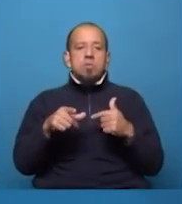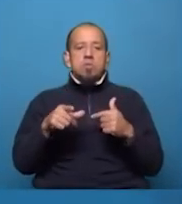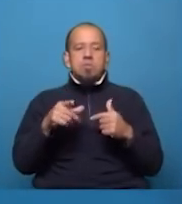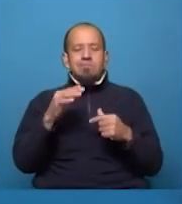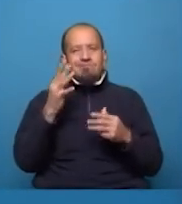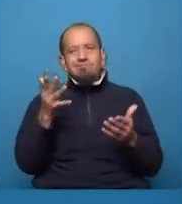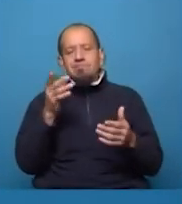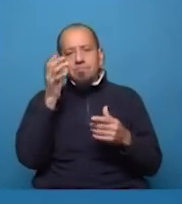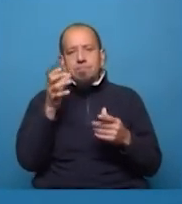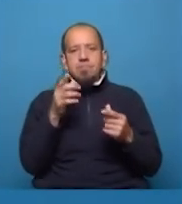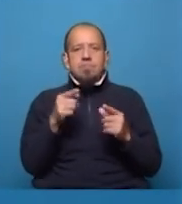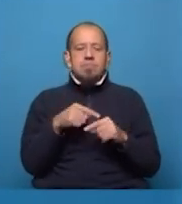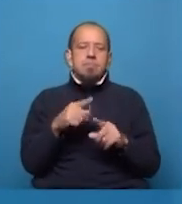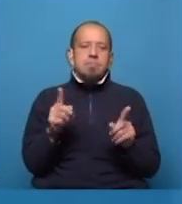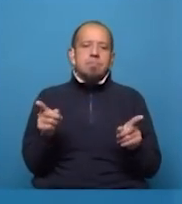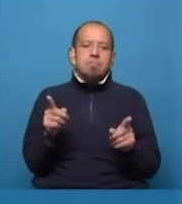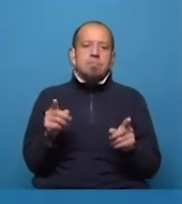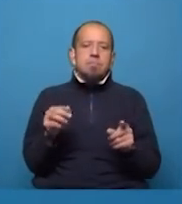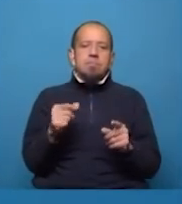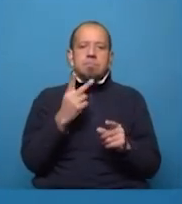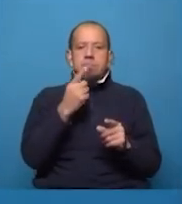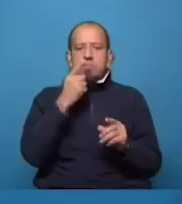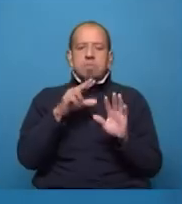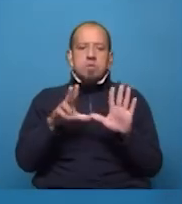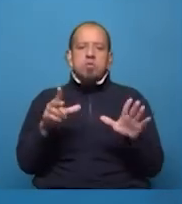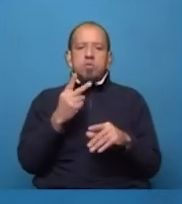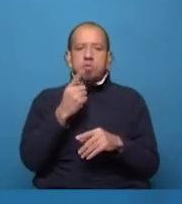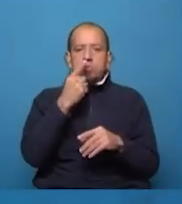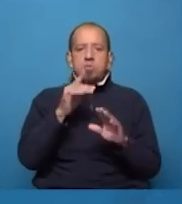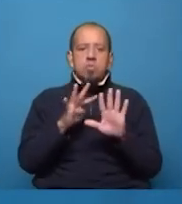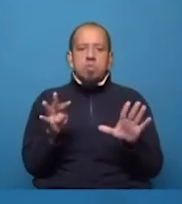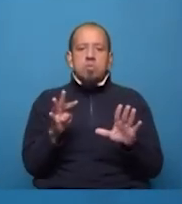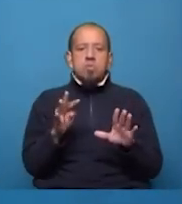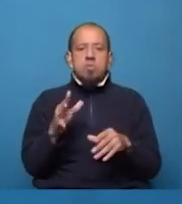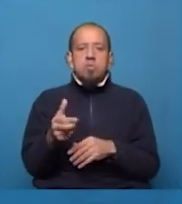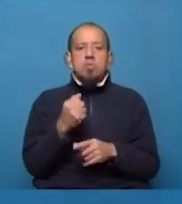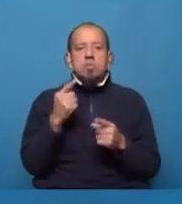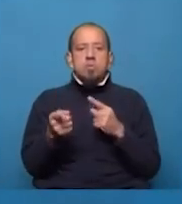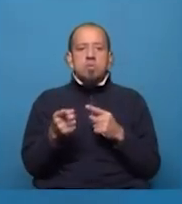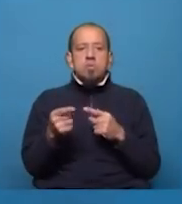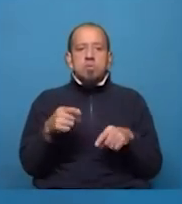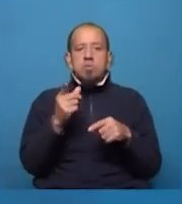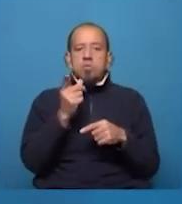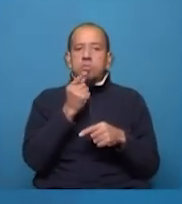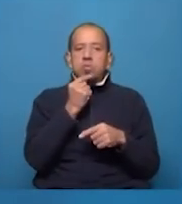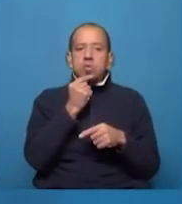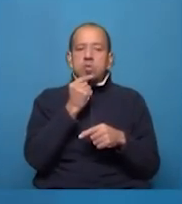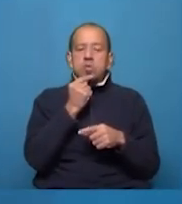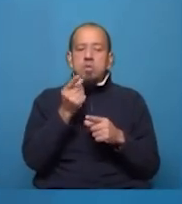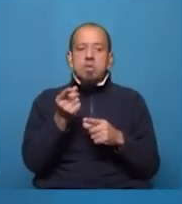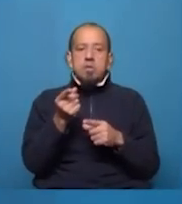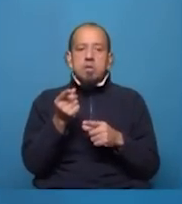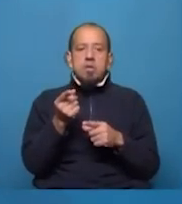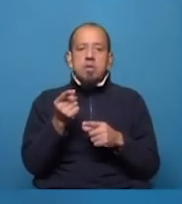no sé que no sé cuánto en 2008 2009 descubrí una operación a raíz de la policía no fue mérito nuestro